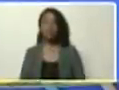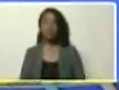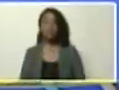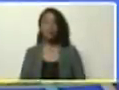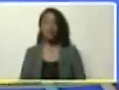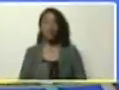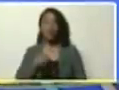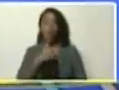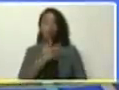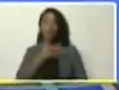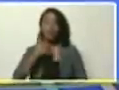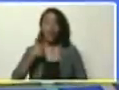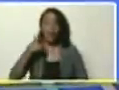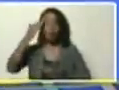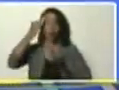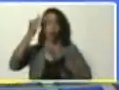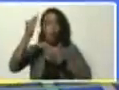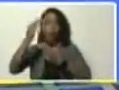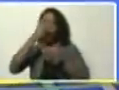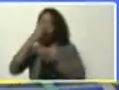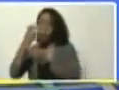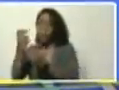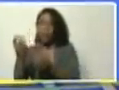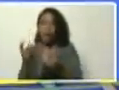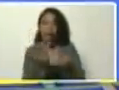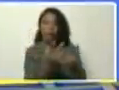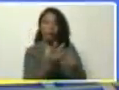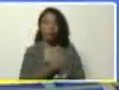Quiero saludar primero a los invitados,